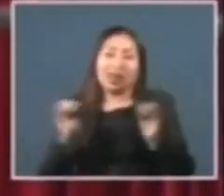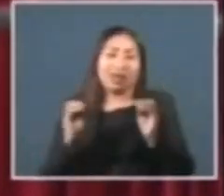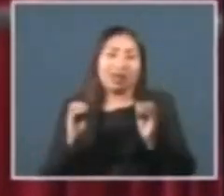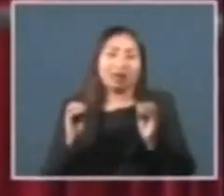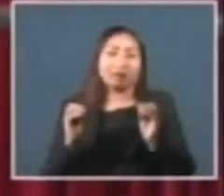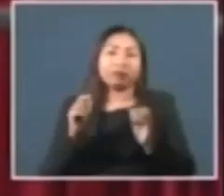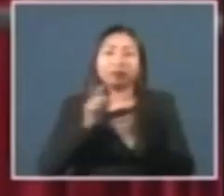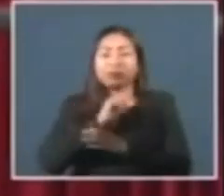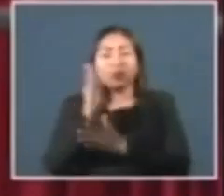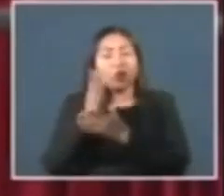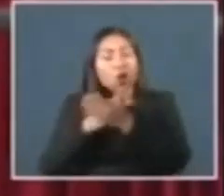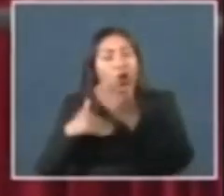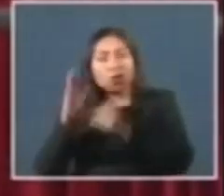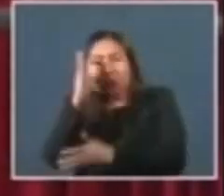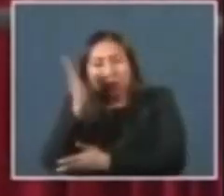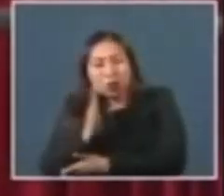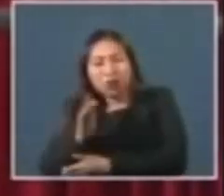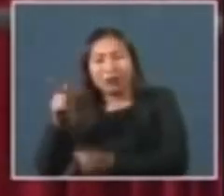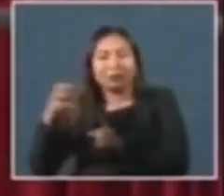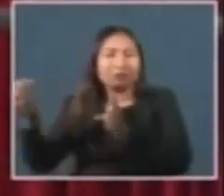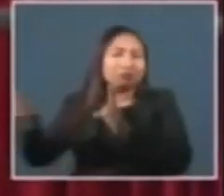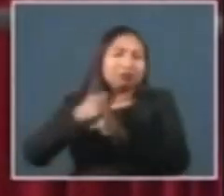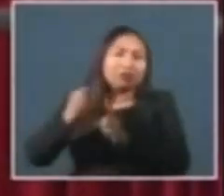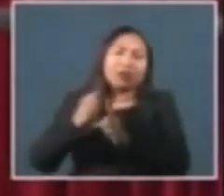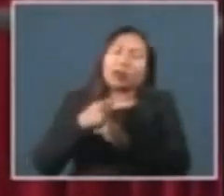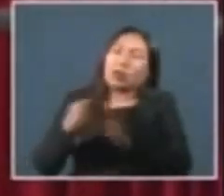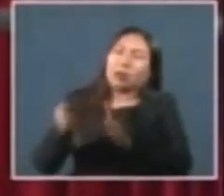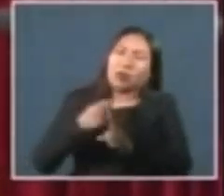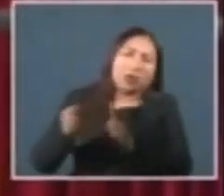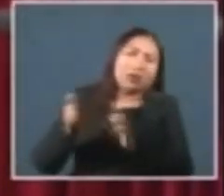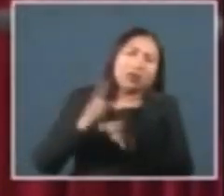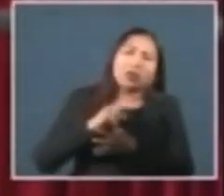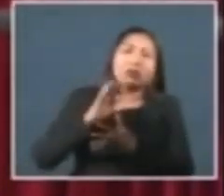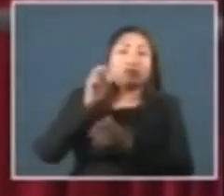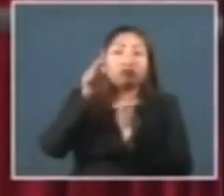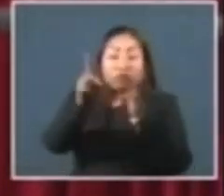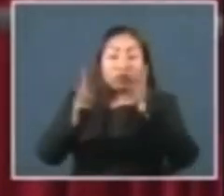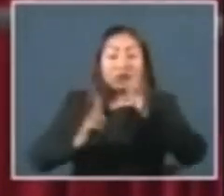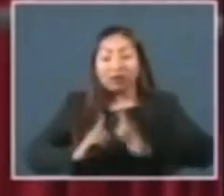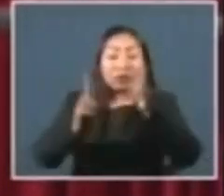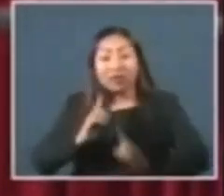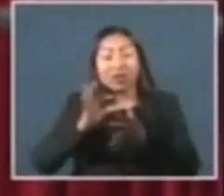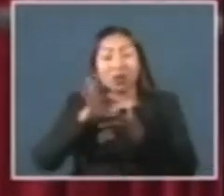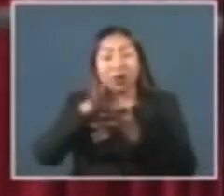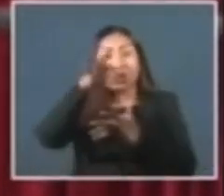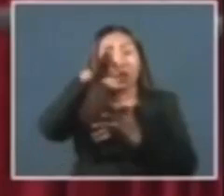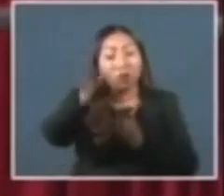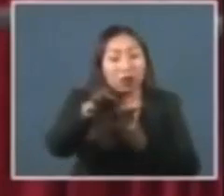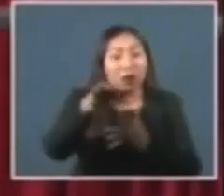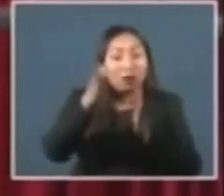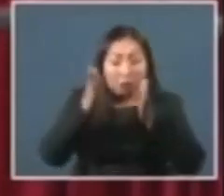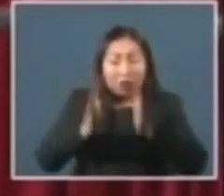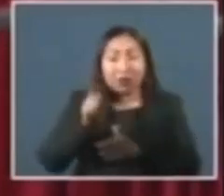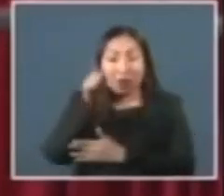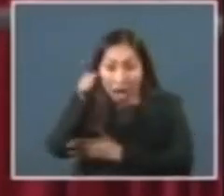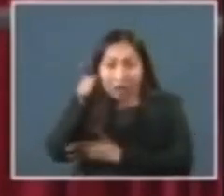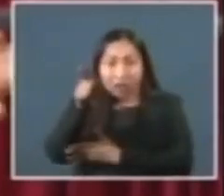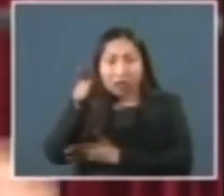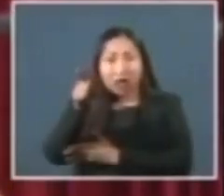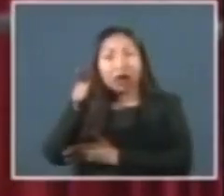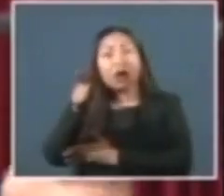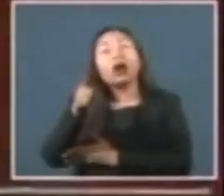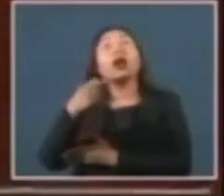proceso, señor defensor del pueblo, porque a usted se le dio un periodo del 21 al 31 que